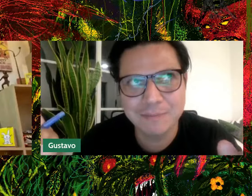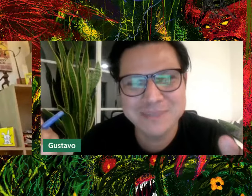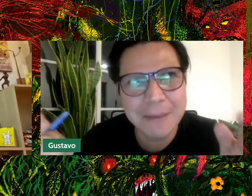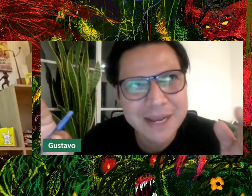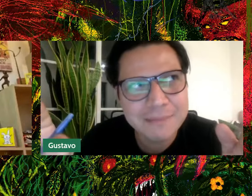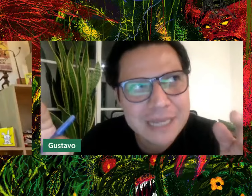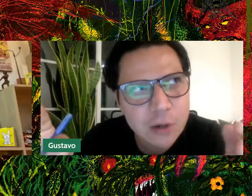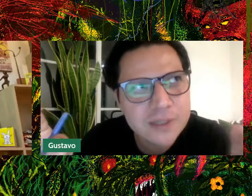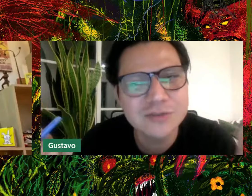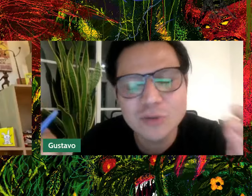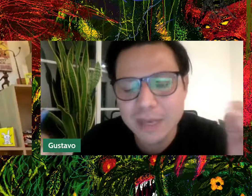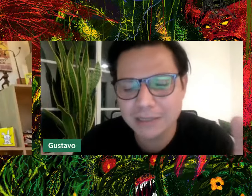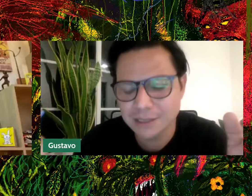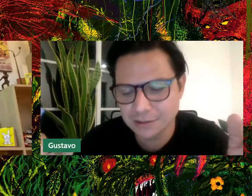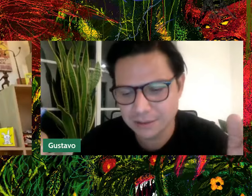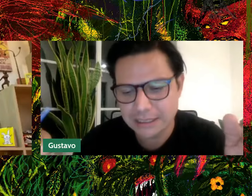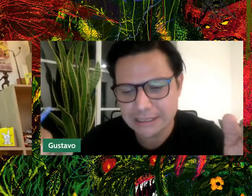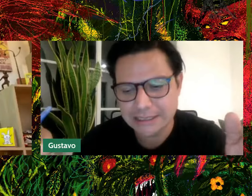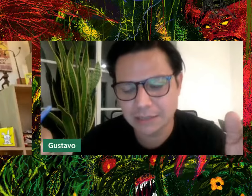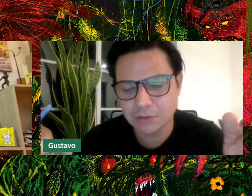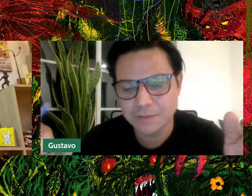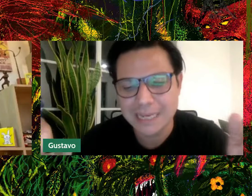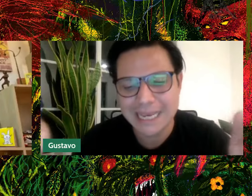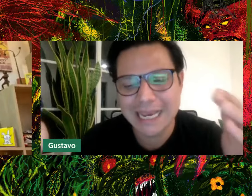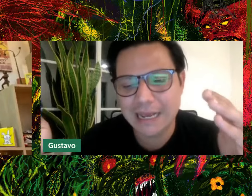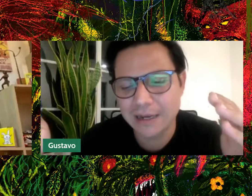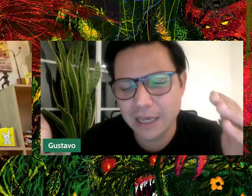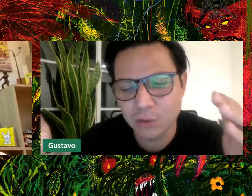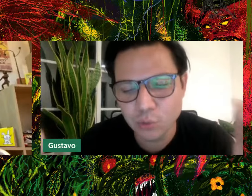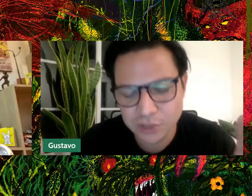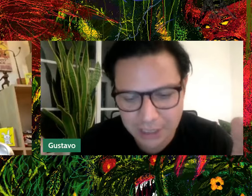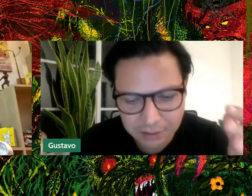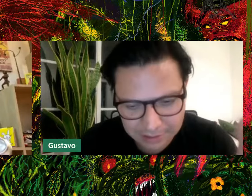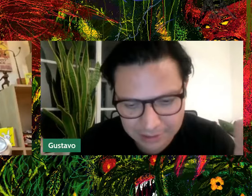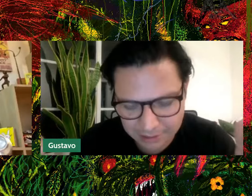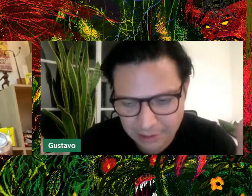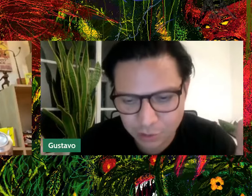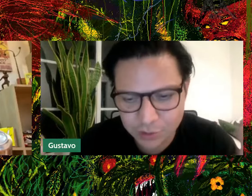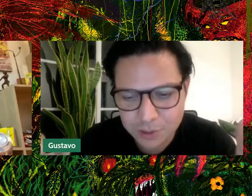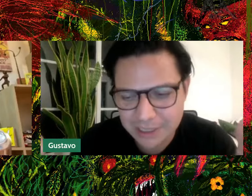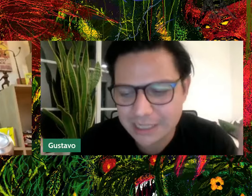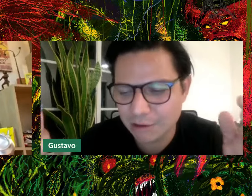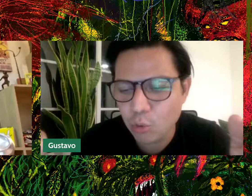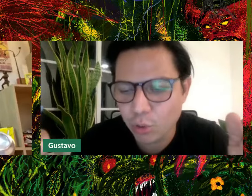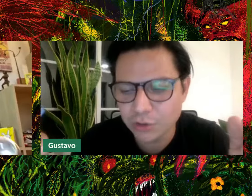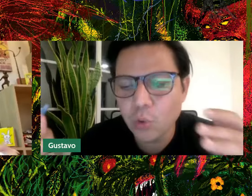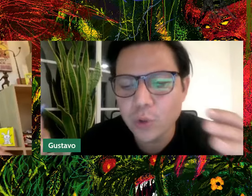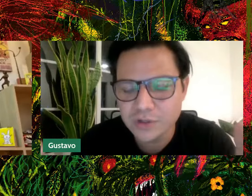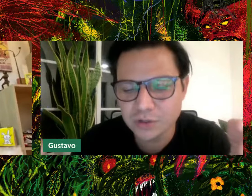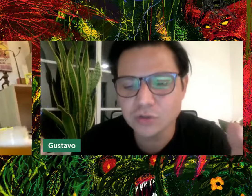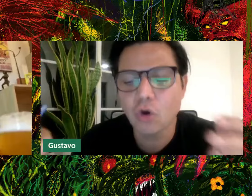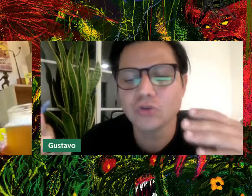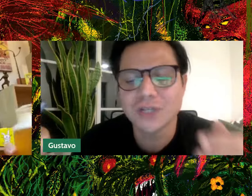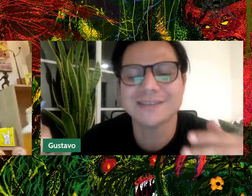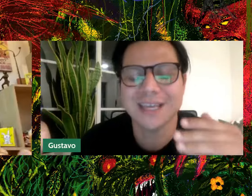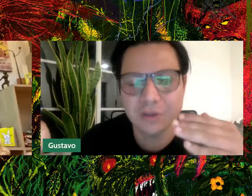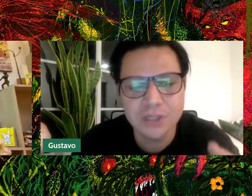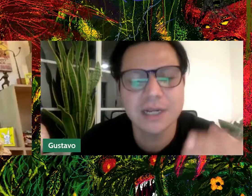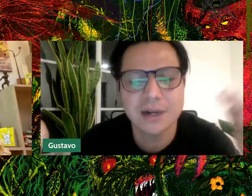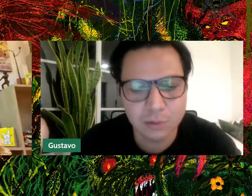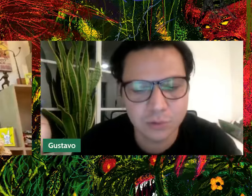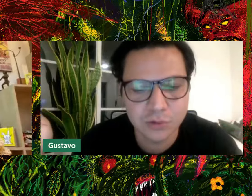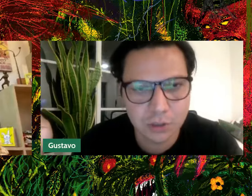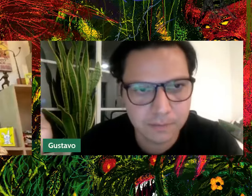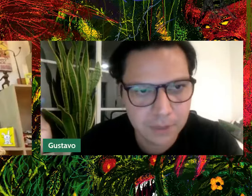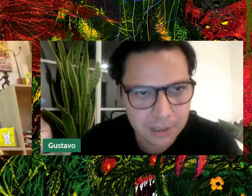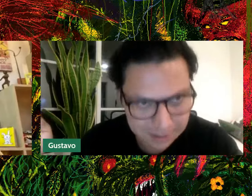en que ya para 1920, ¿cierto? En Rusia, en la Unión Soviética, están ocurriendo juicios contra traidores